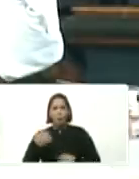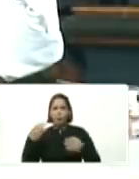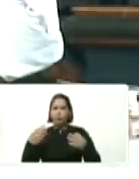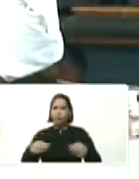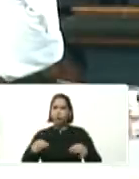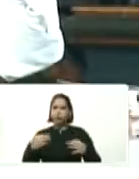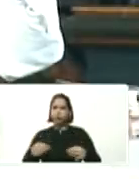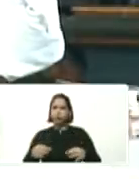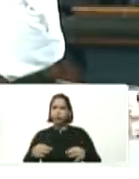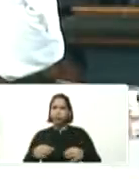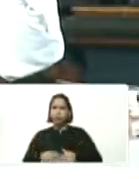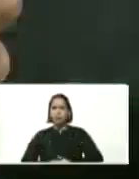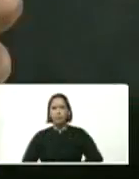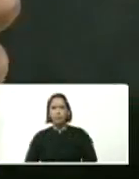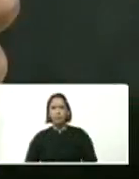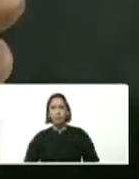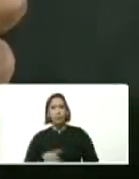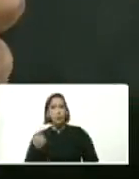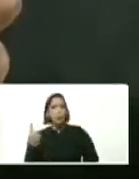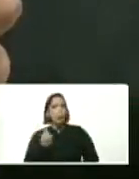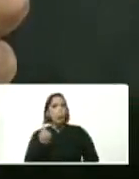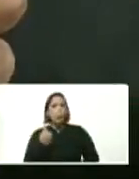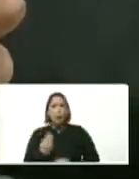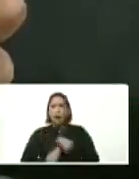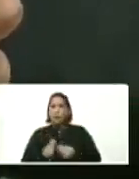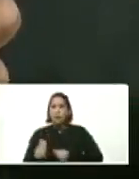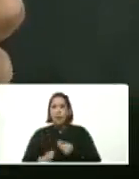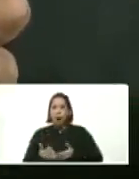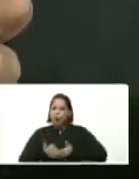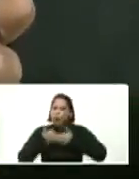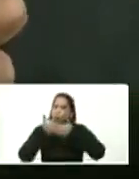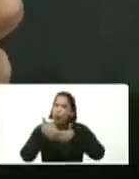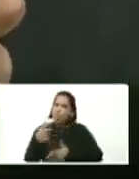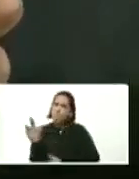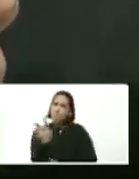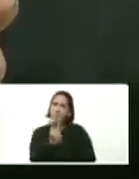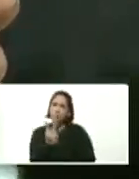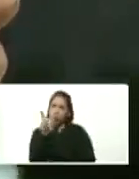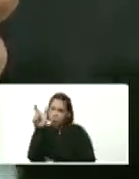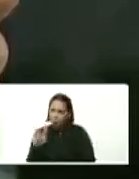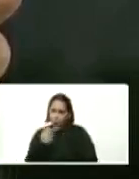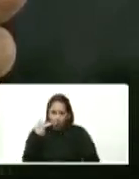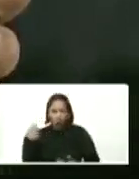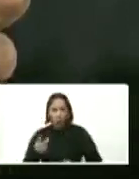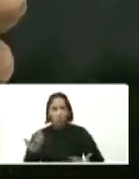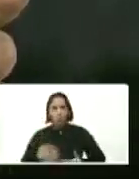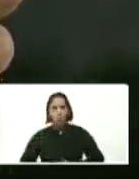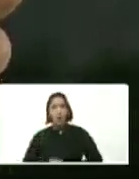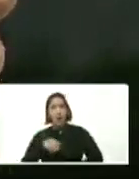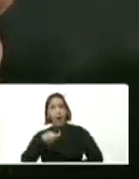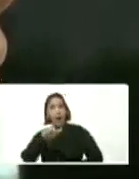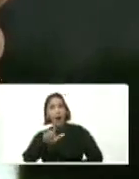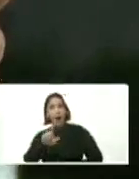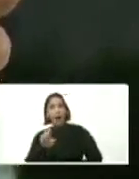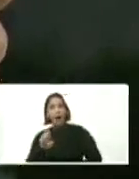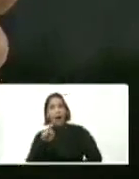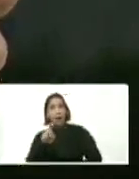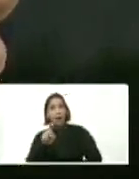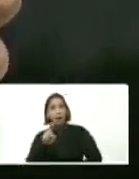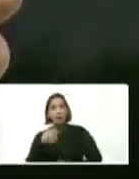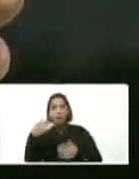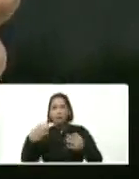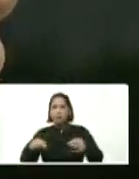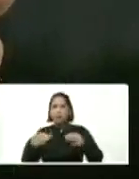sencillo que lo que único hacía era ayudar a Venezuela. Alex Zapp, simple